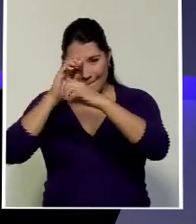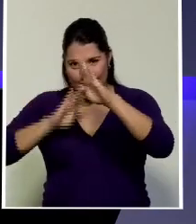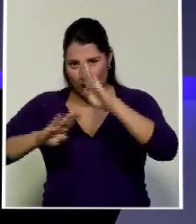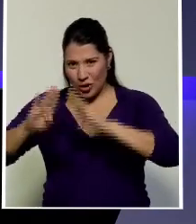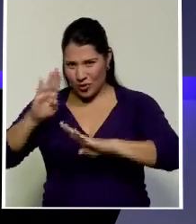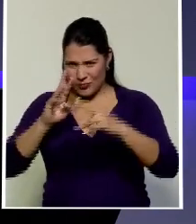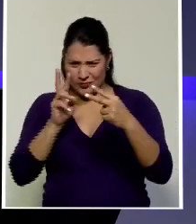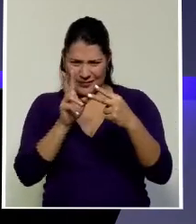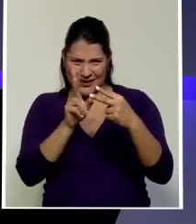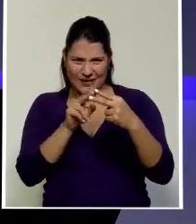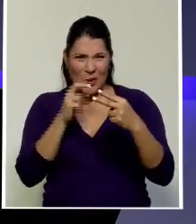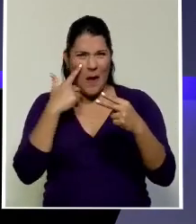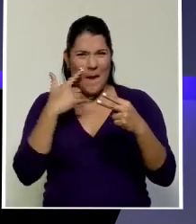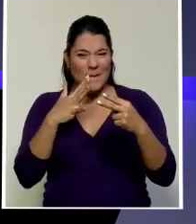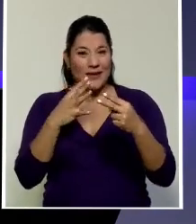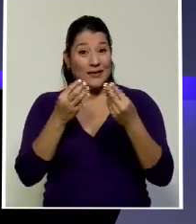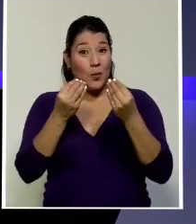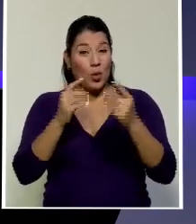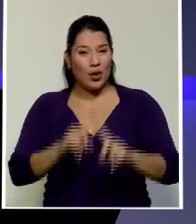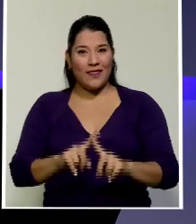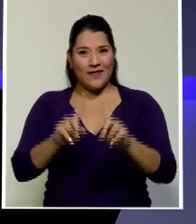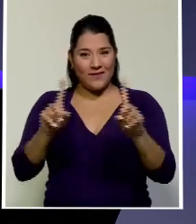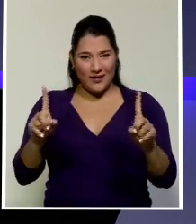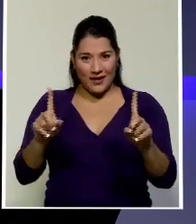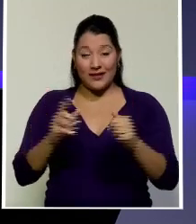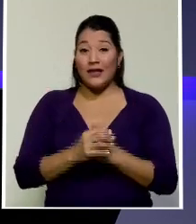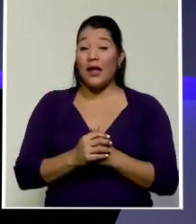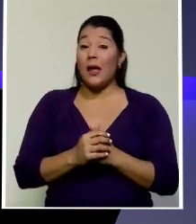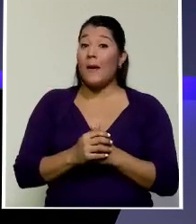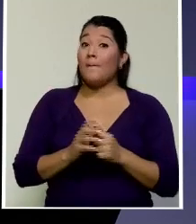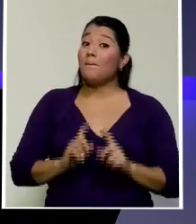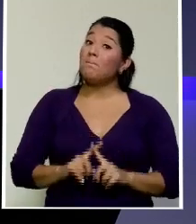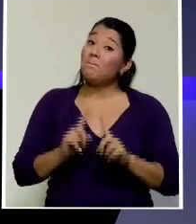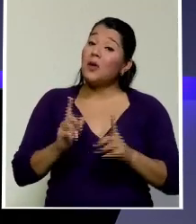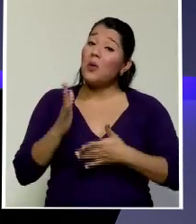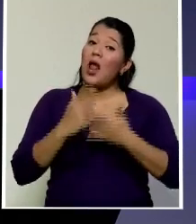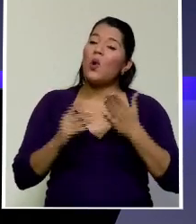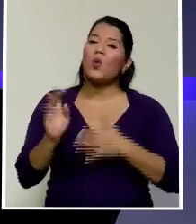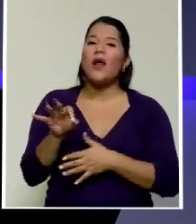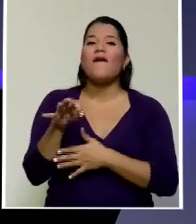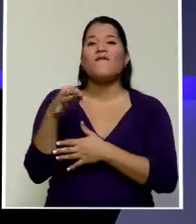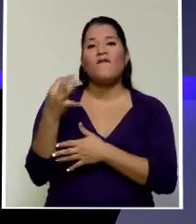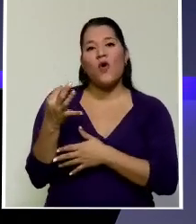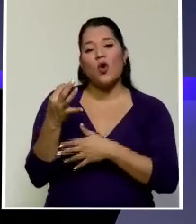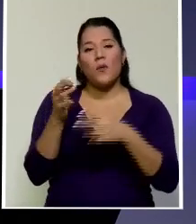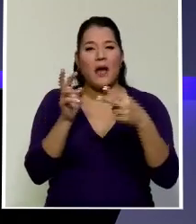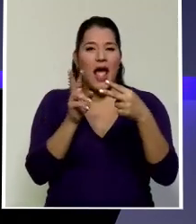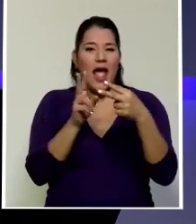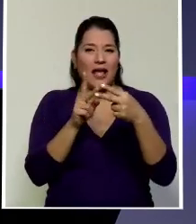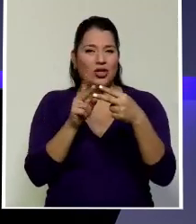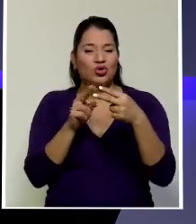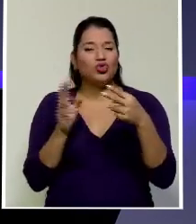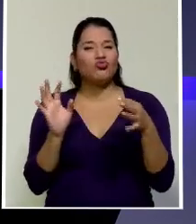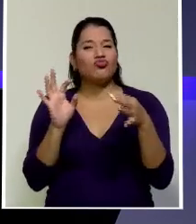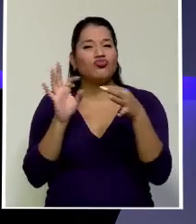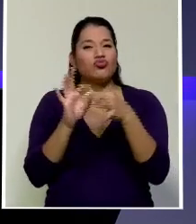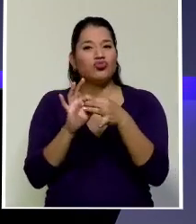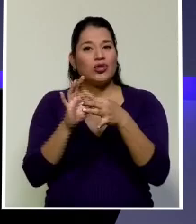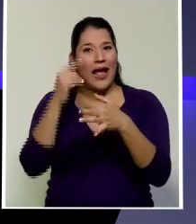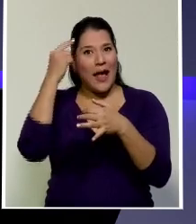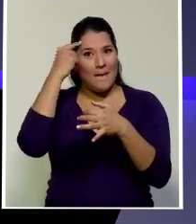mundos aparentemente muy distintos, pero que de alguna manera se conectan en su mente y en su